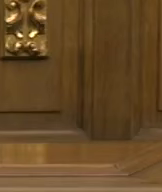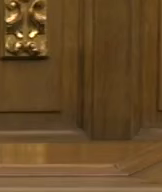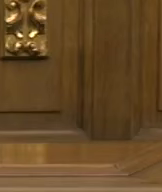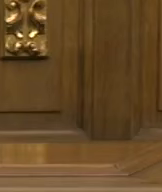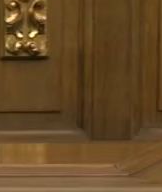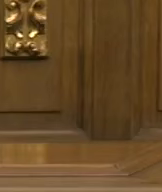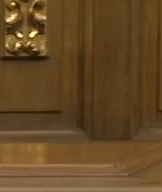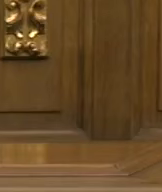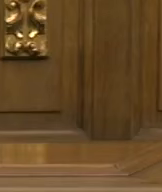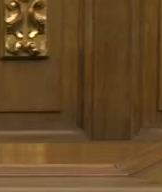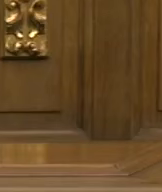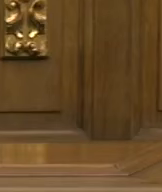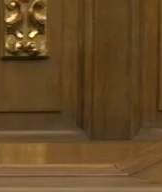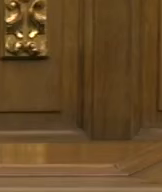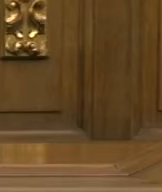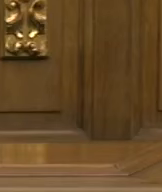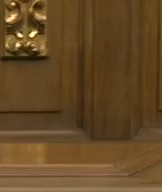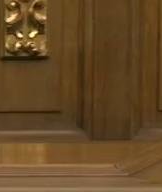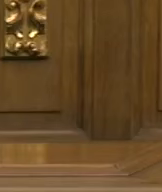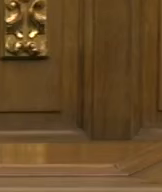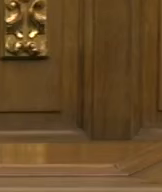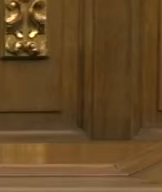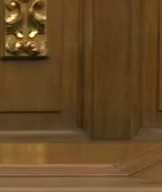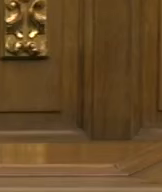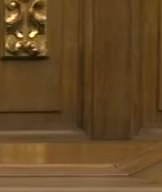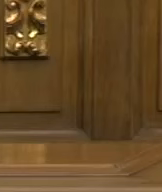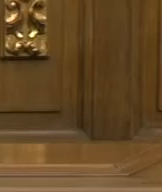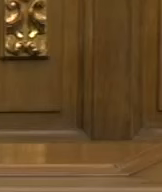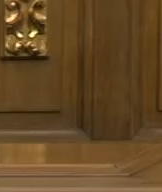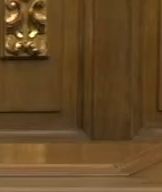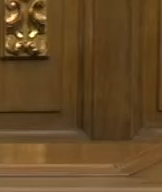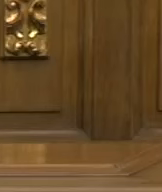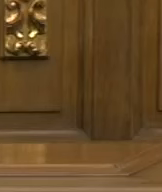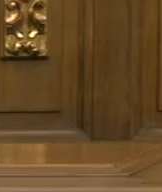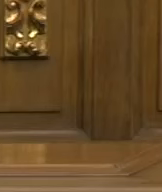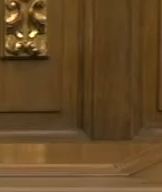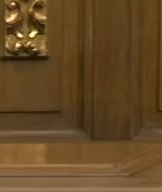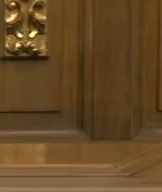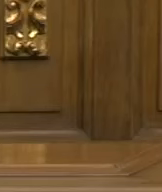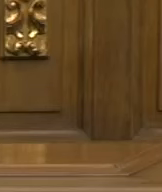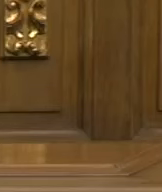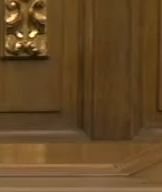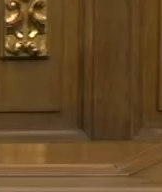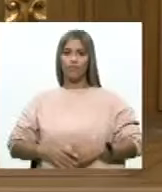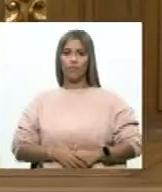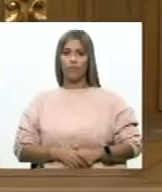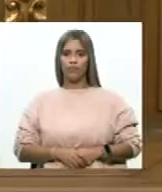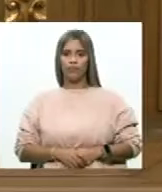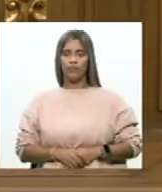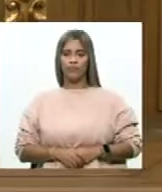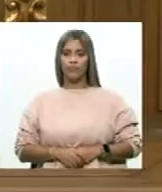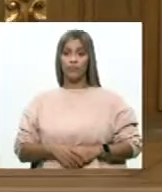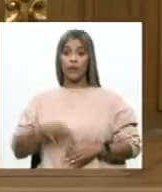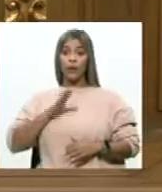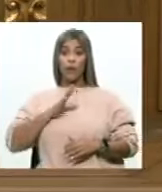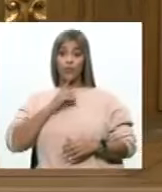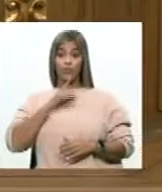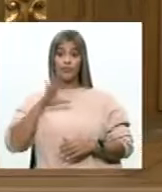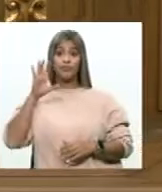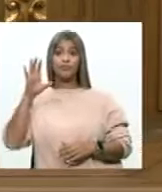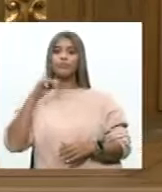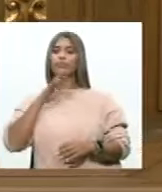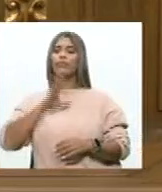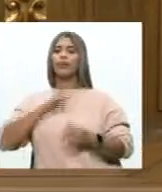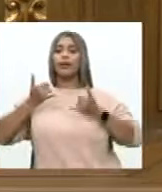Espejitos, espejitos, basta de espejismo. La riqueza de nuestra patria es y siempre serán